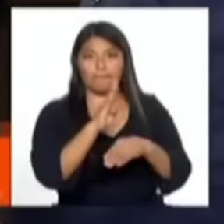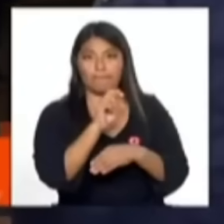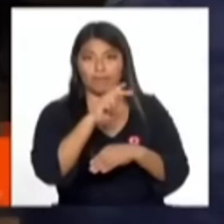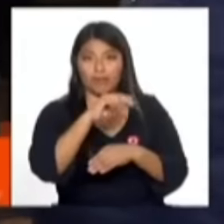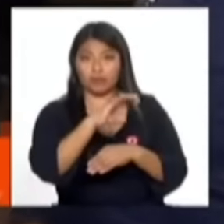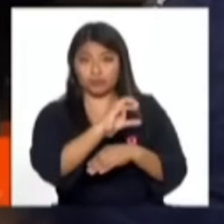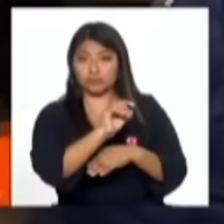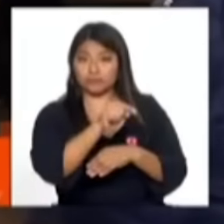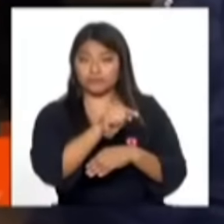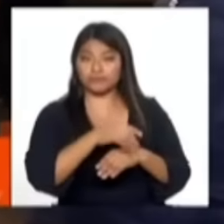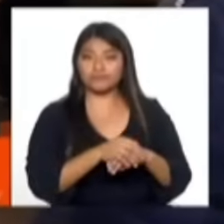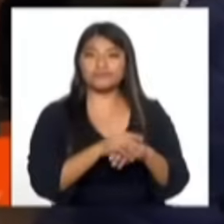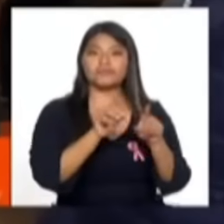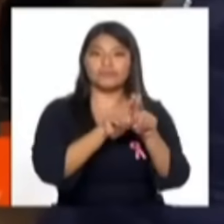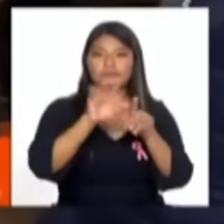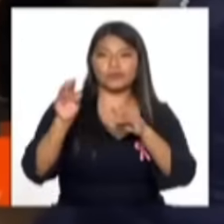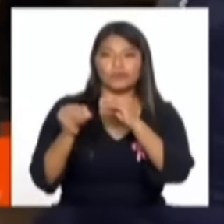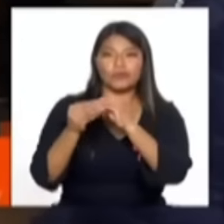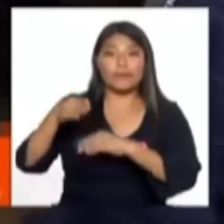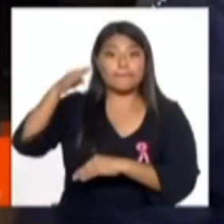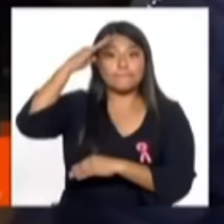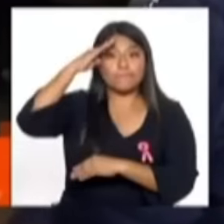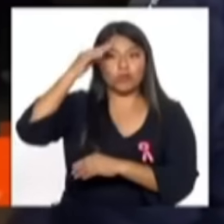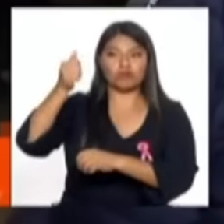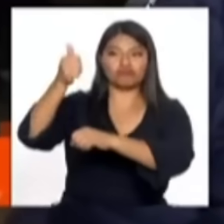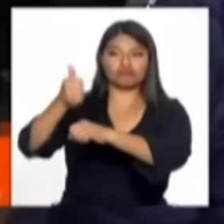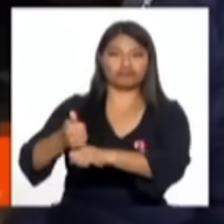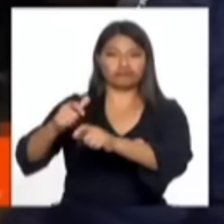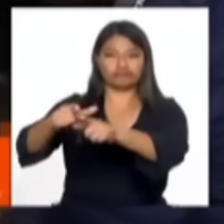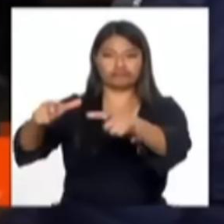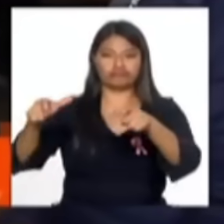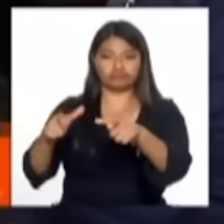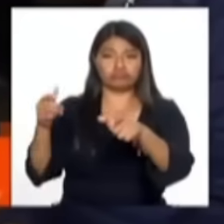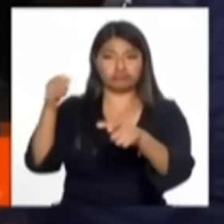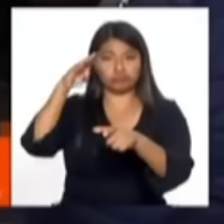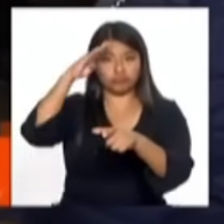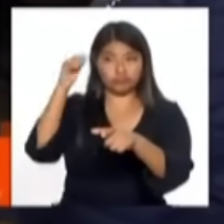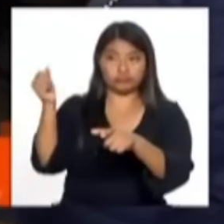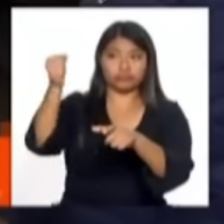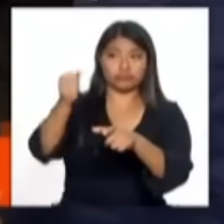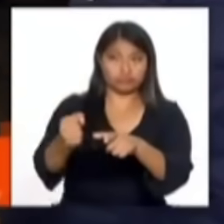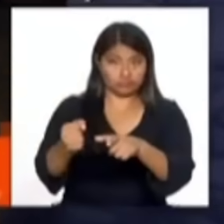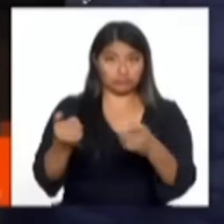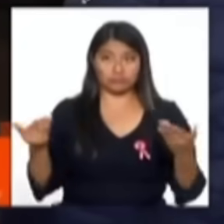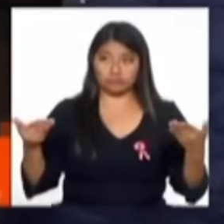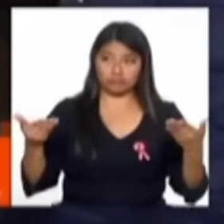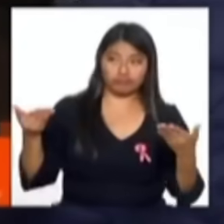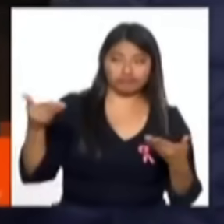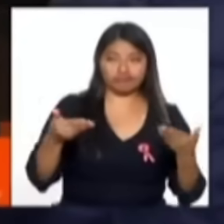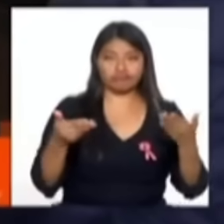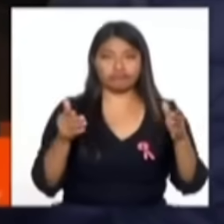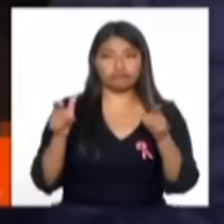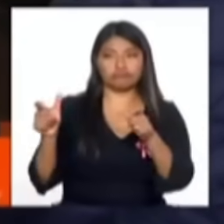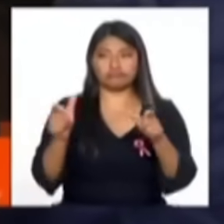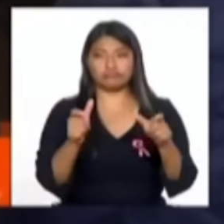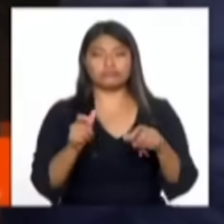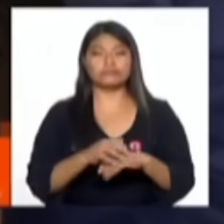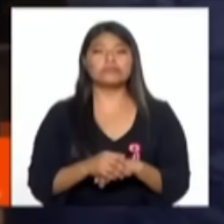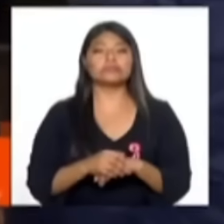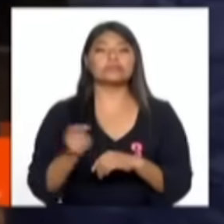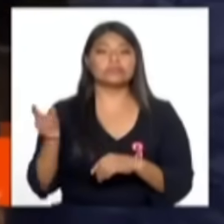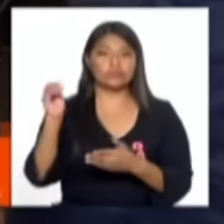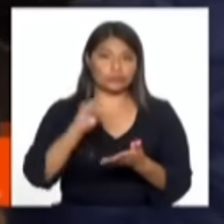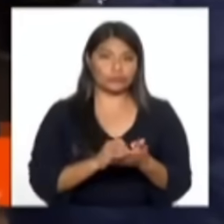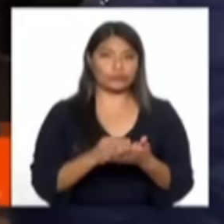También necesitan un puesto policial, nos referían, dentro del mercado. Esperemos que llegue a buen puerto, ¿no?, y que, bueno, volvemos a